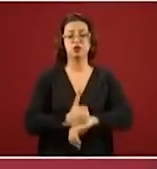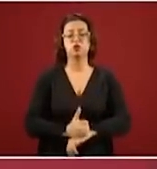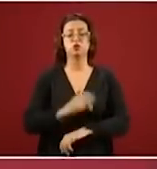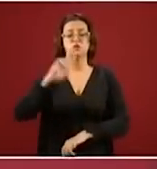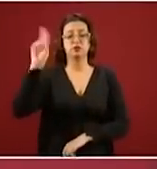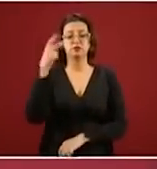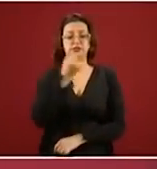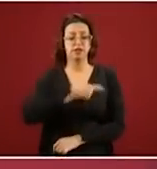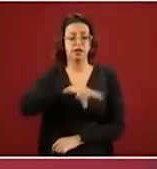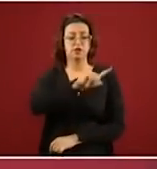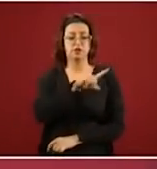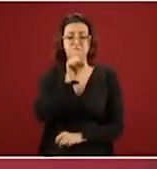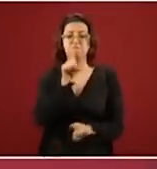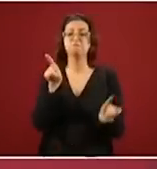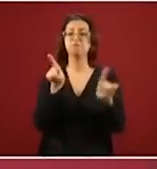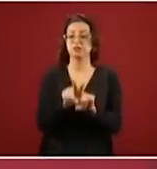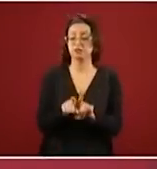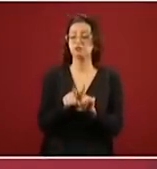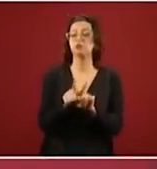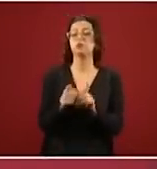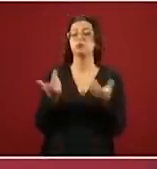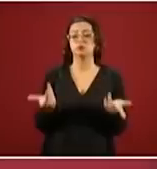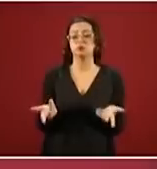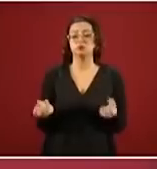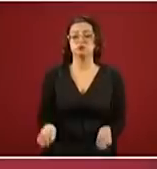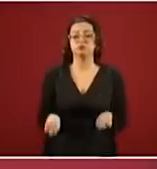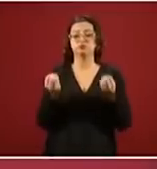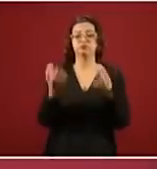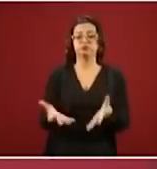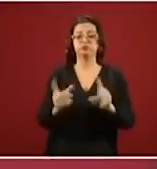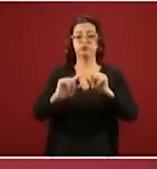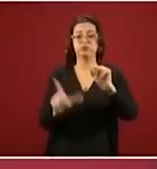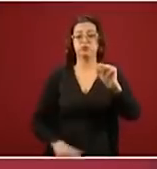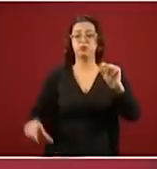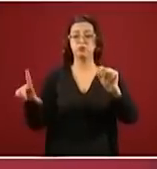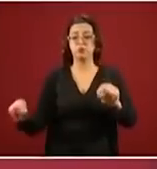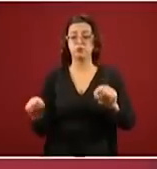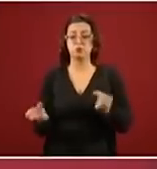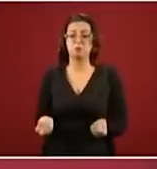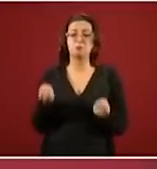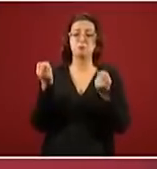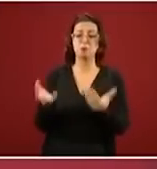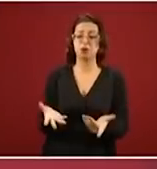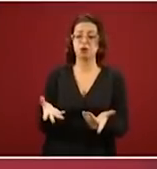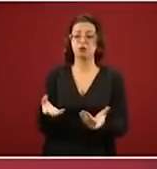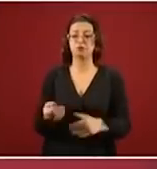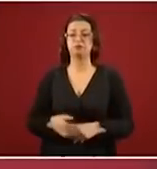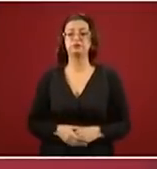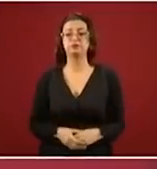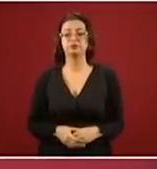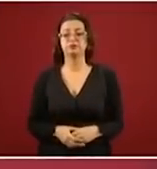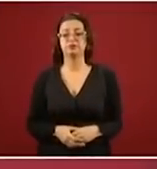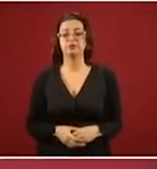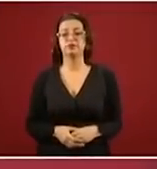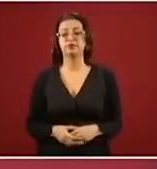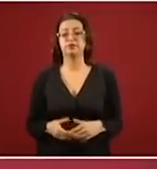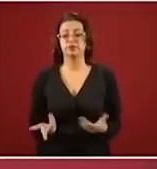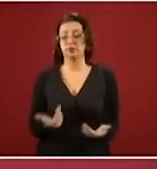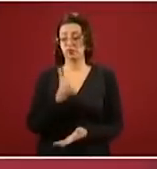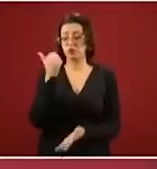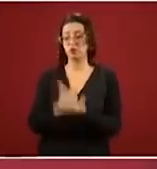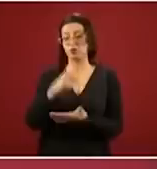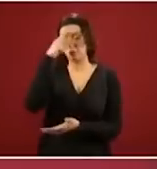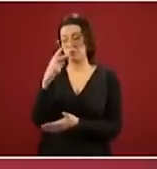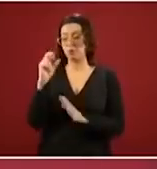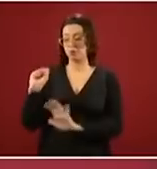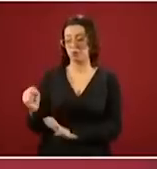es una contribución de la ciudad al país es una contribución a la nación estamos poniendo recursos de la ciudad